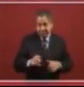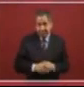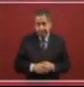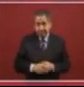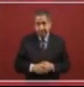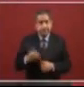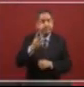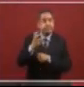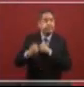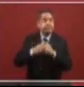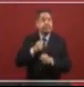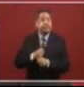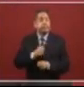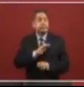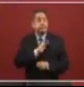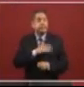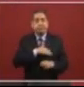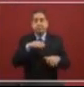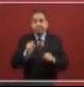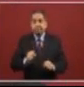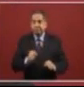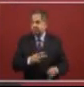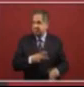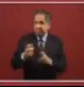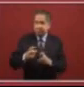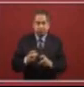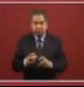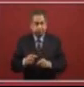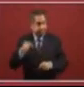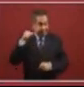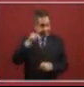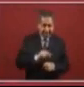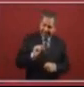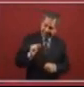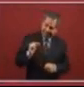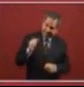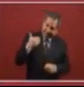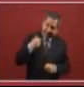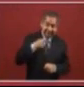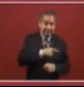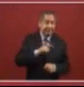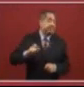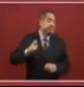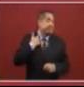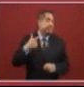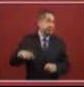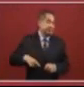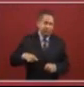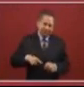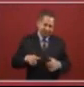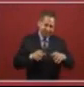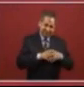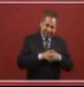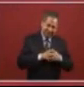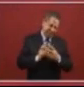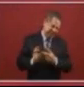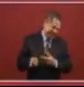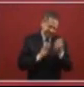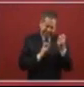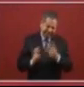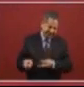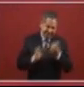colonial se había registrado un saqueo tan